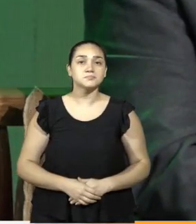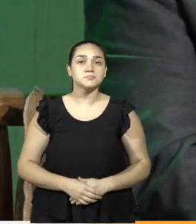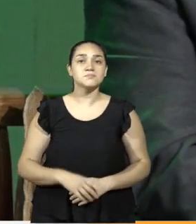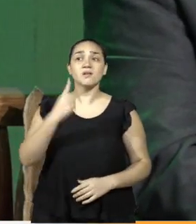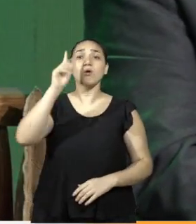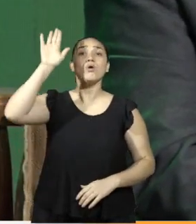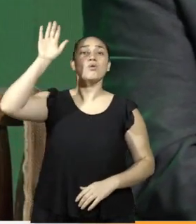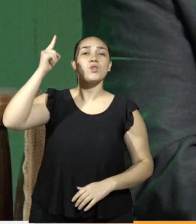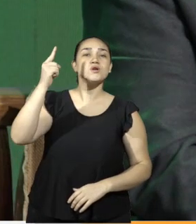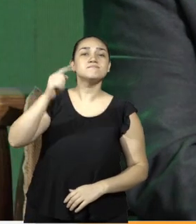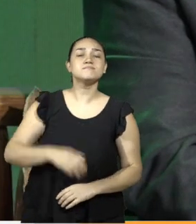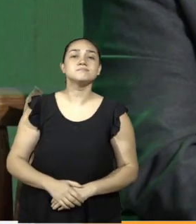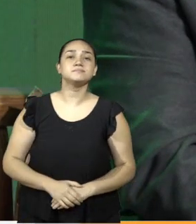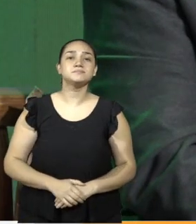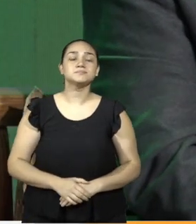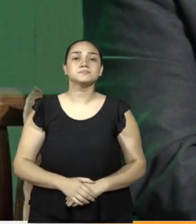Allá hay uno.